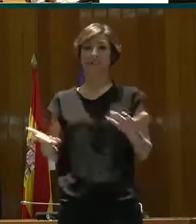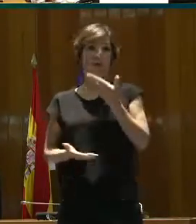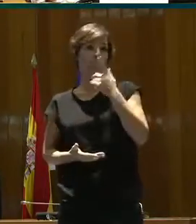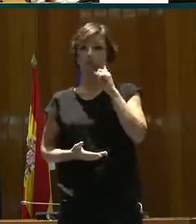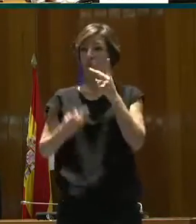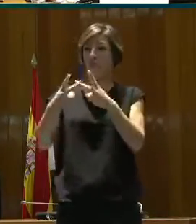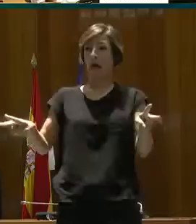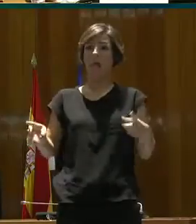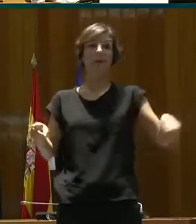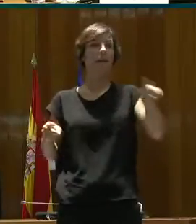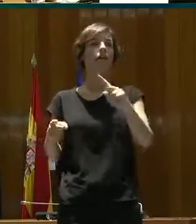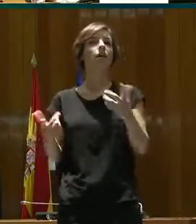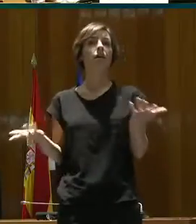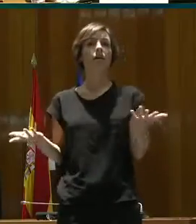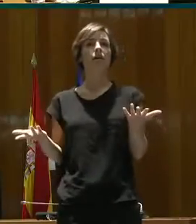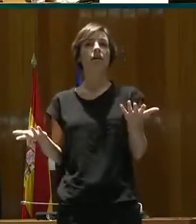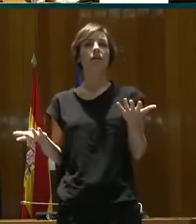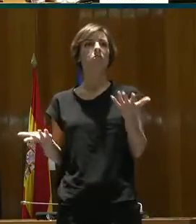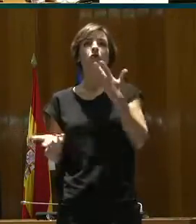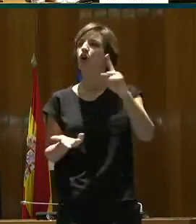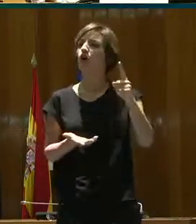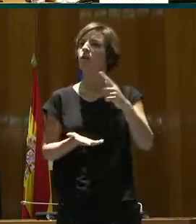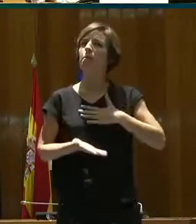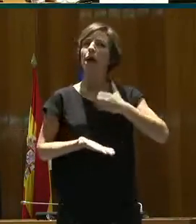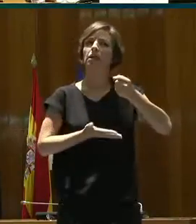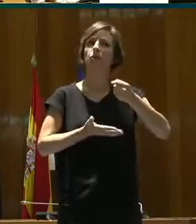oyentes y sordos, existe.